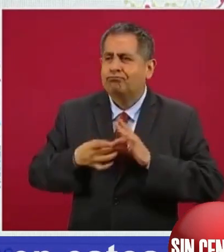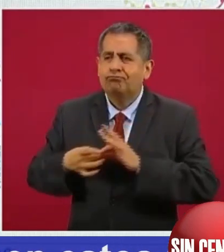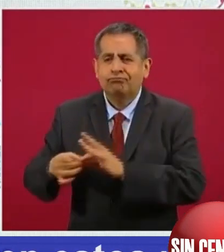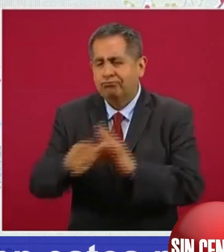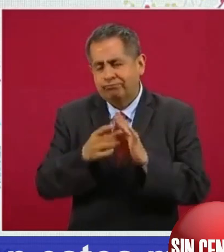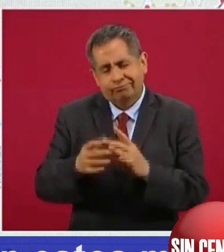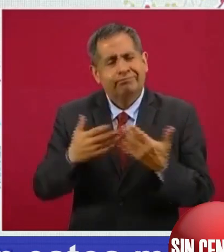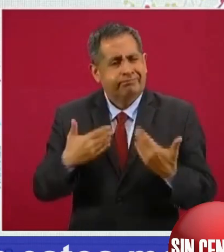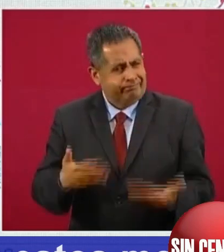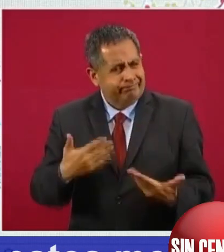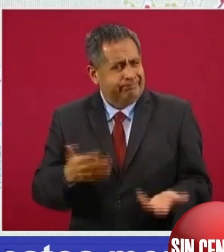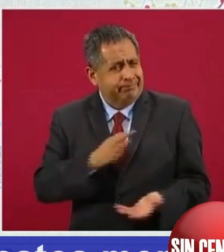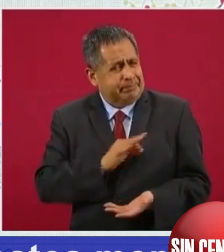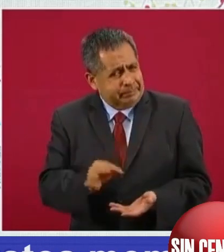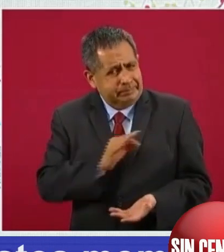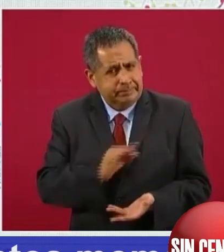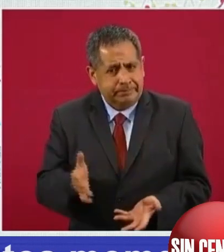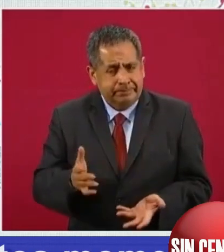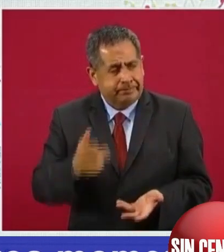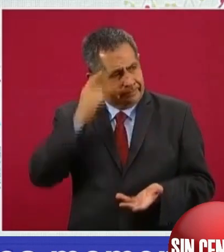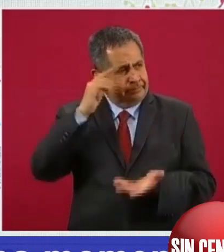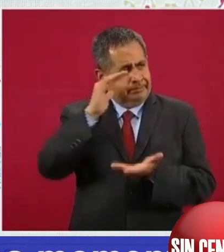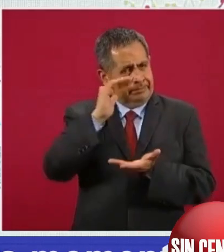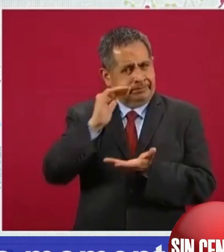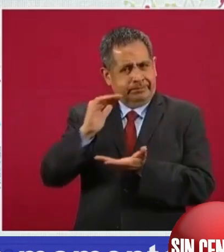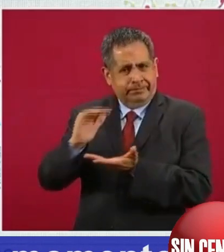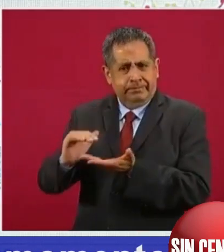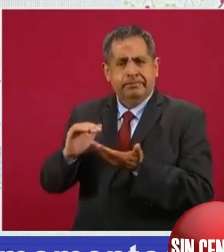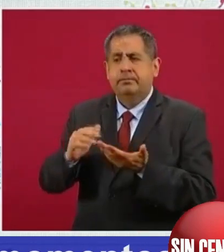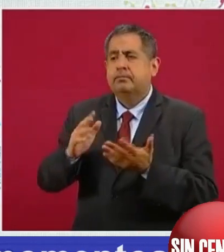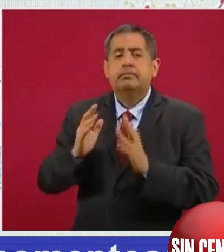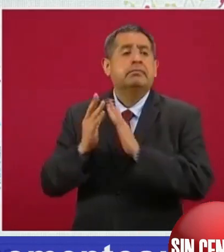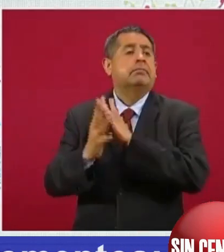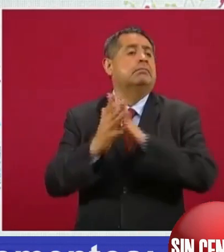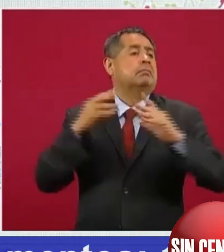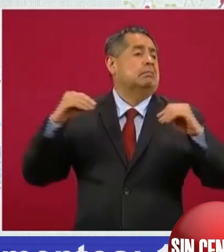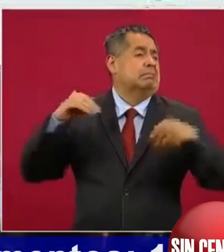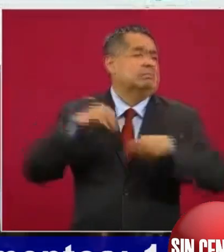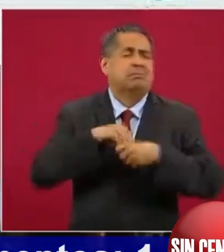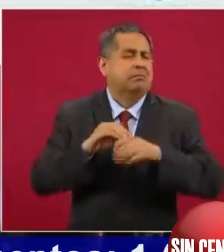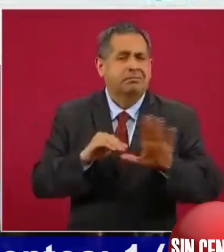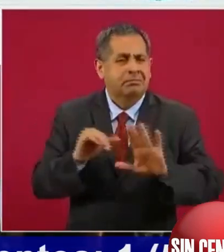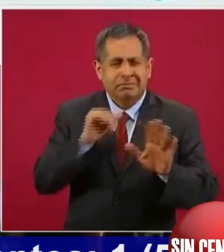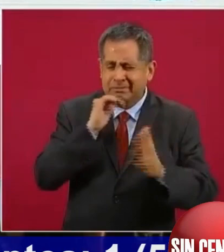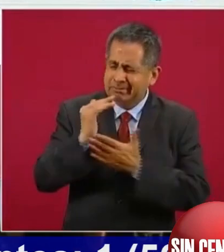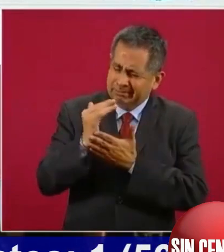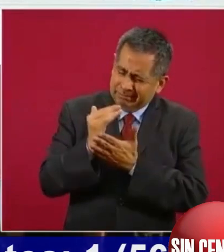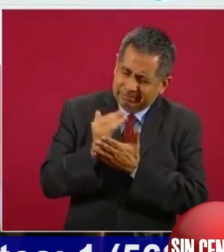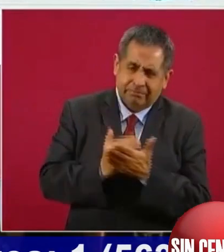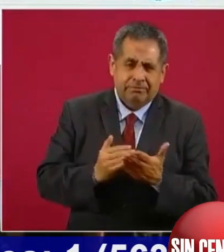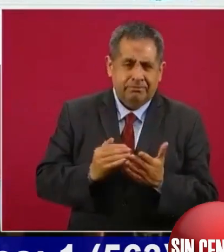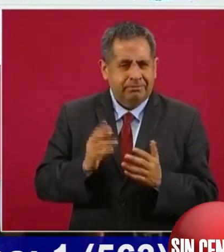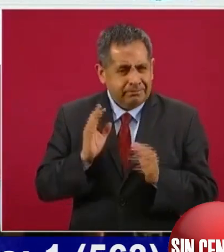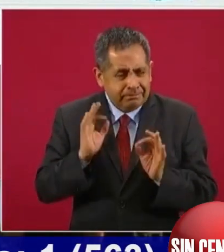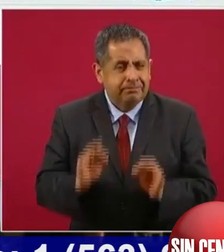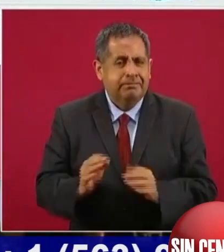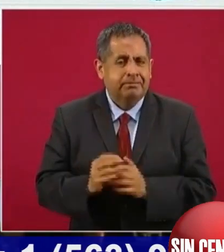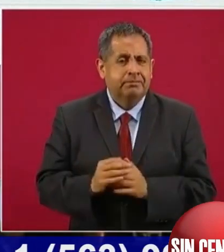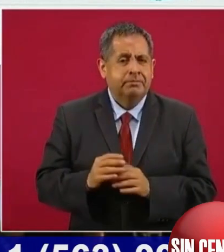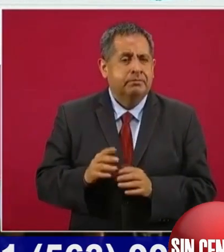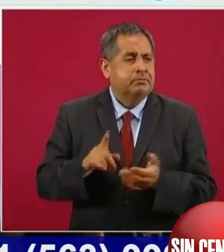y hemos logrado tener reducciones de la movilidad en el espacio público generalmente iguales o